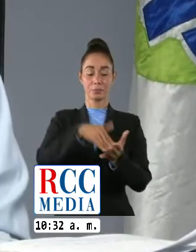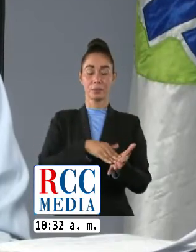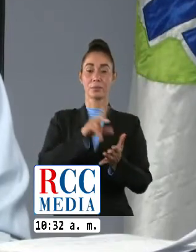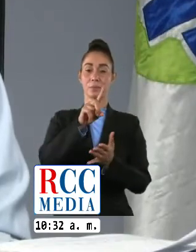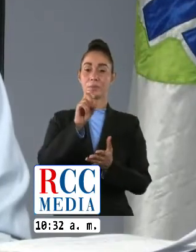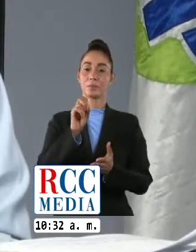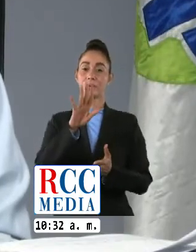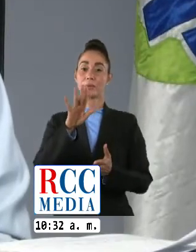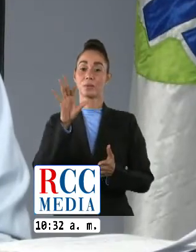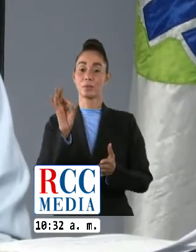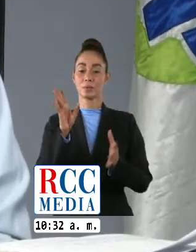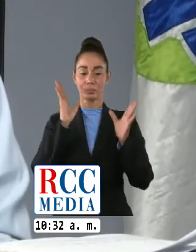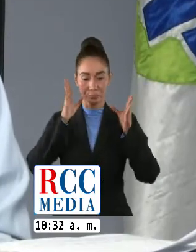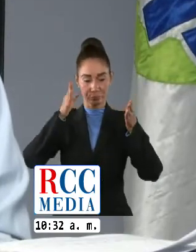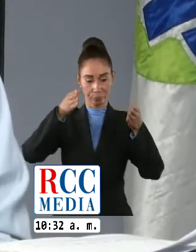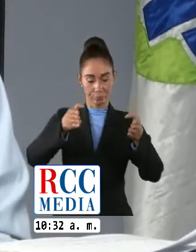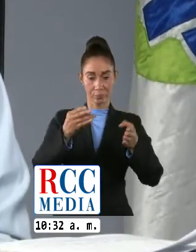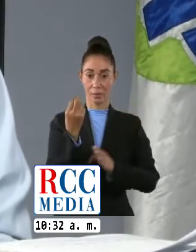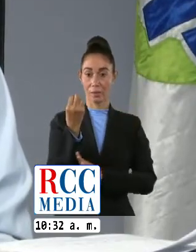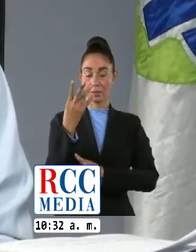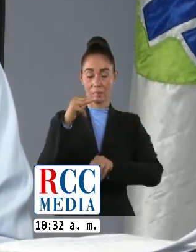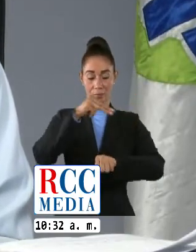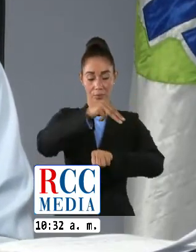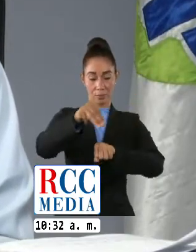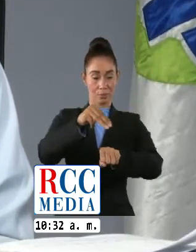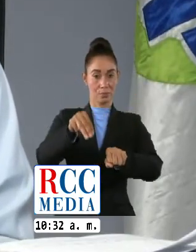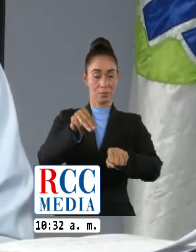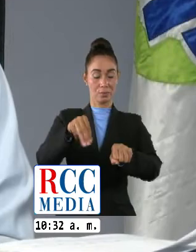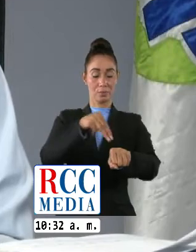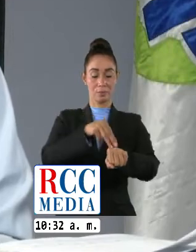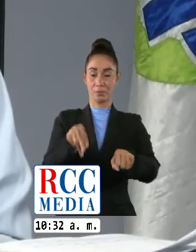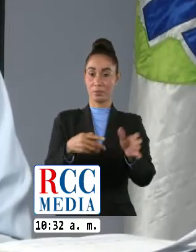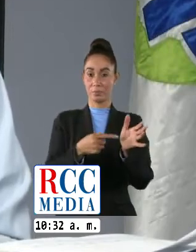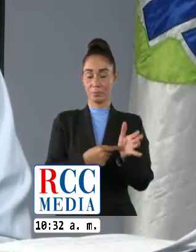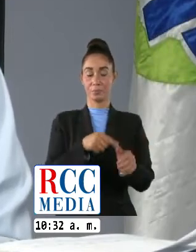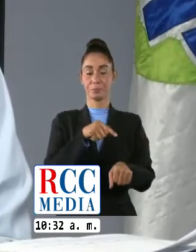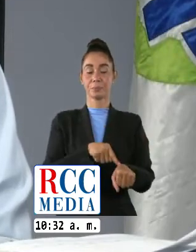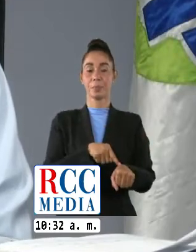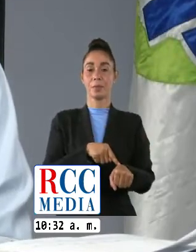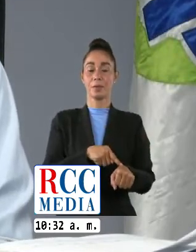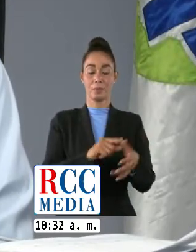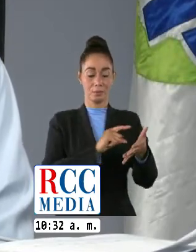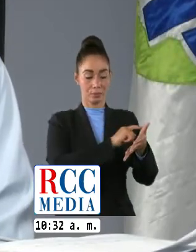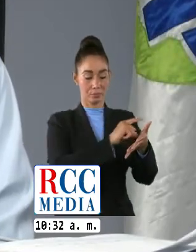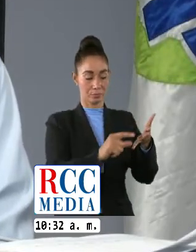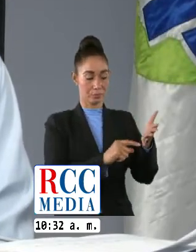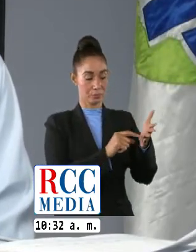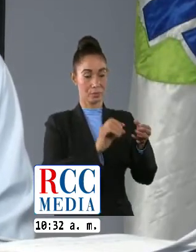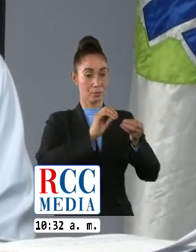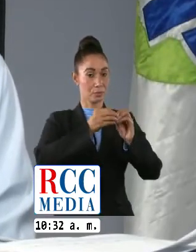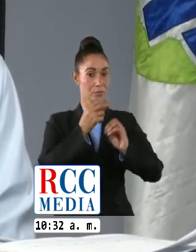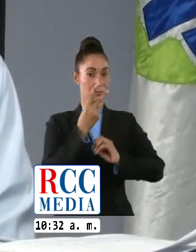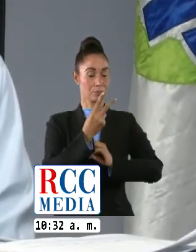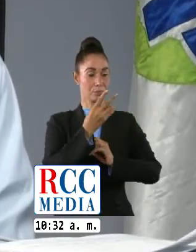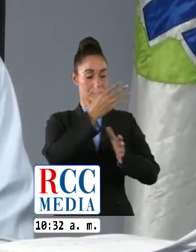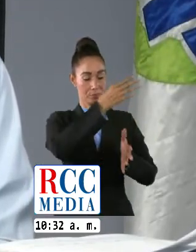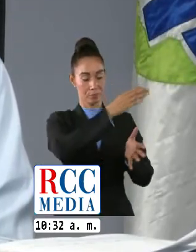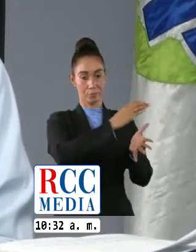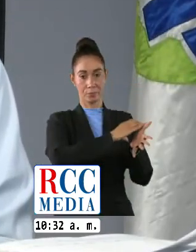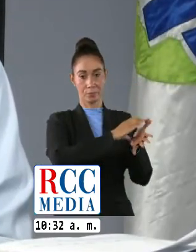7.159, se concentra en 12 municipios, según establece la figura número 2 de